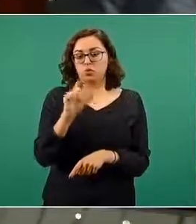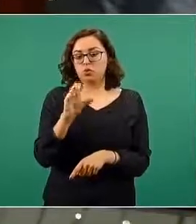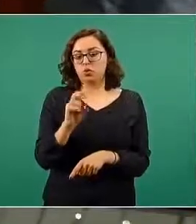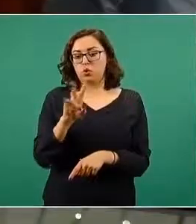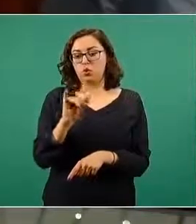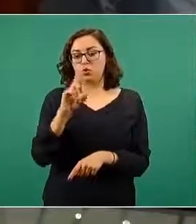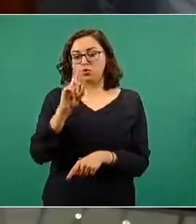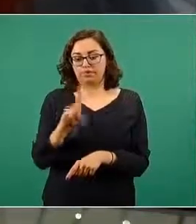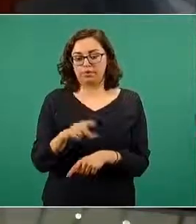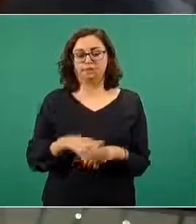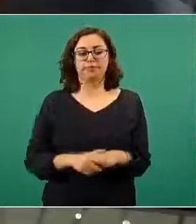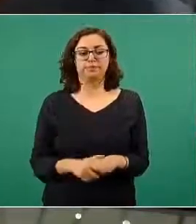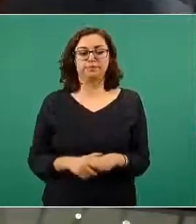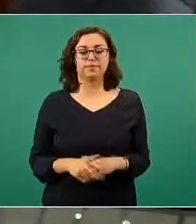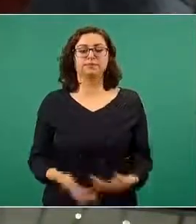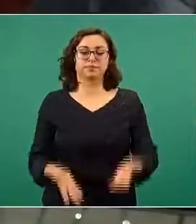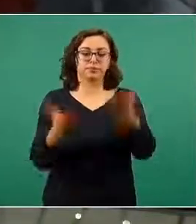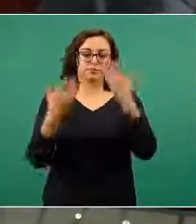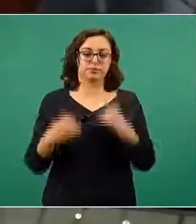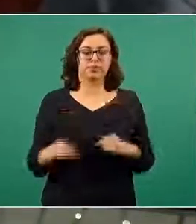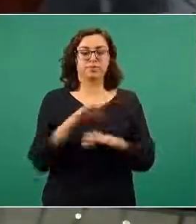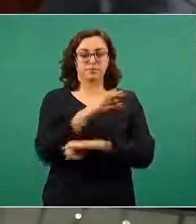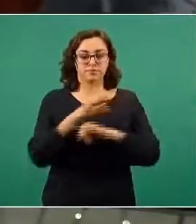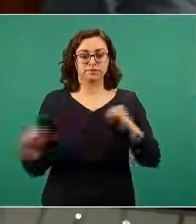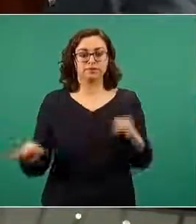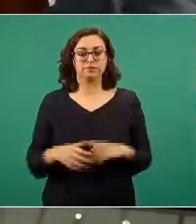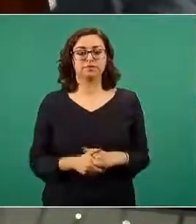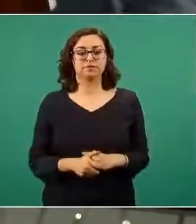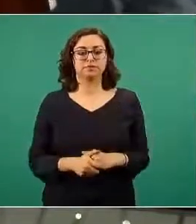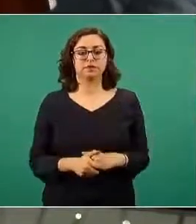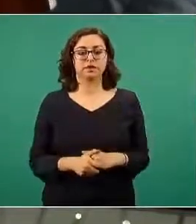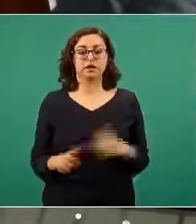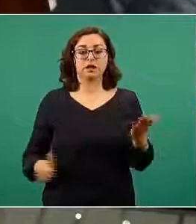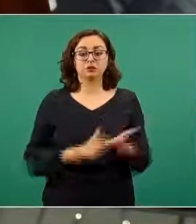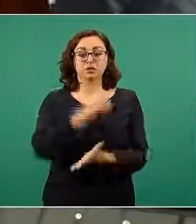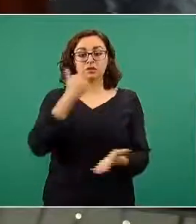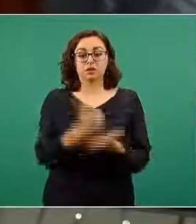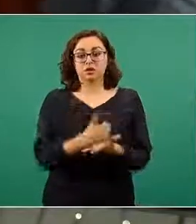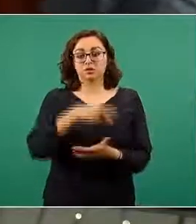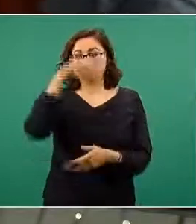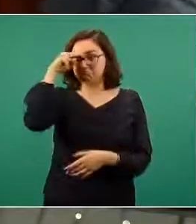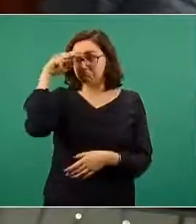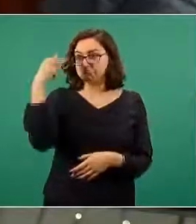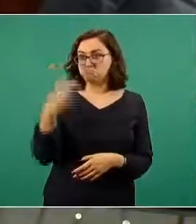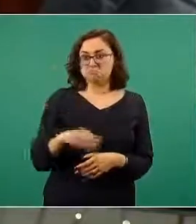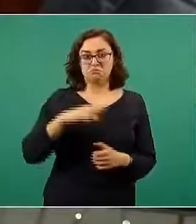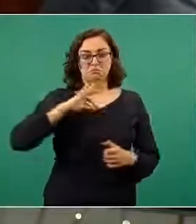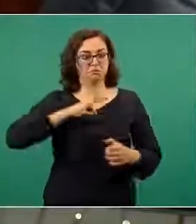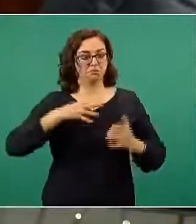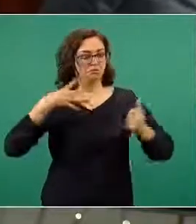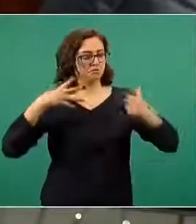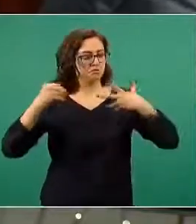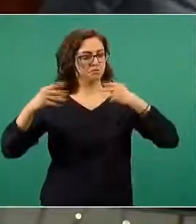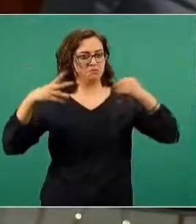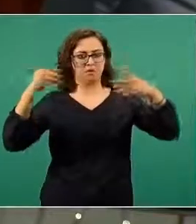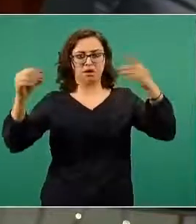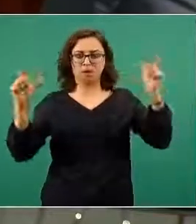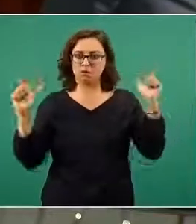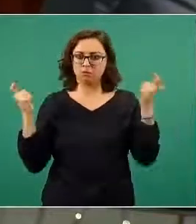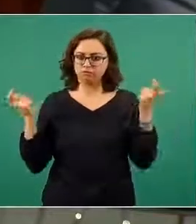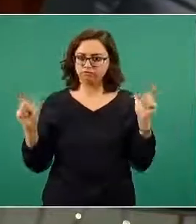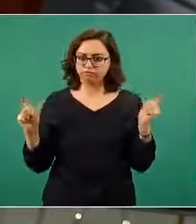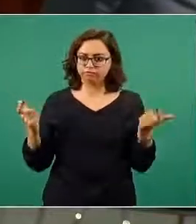buzon.covid@salud.gov.mx. De acuerdo, y ya para terminar, si la Ciudad de México continúa en esta tendencia de ir a la baja en el número de